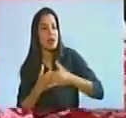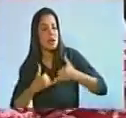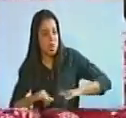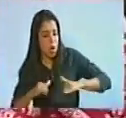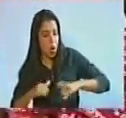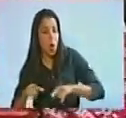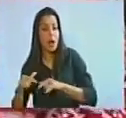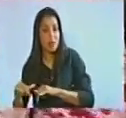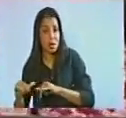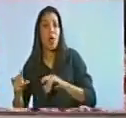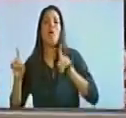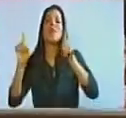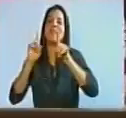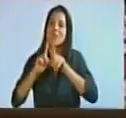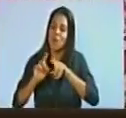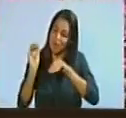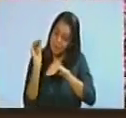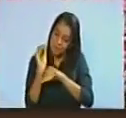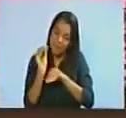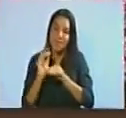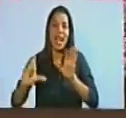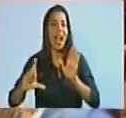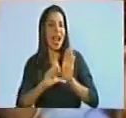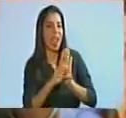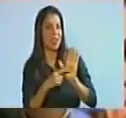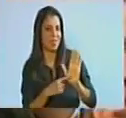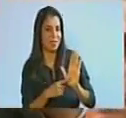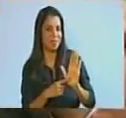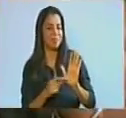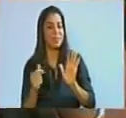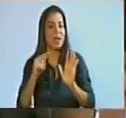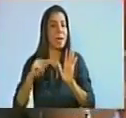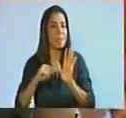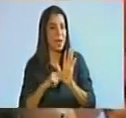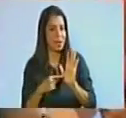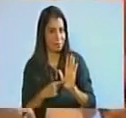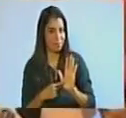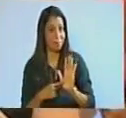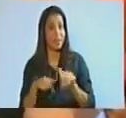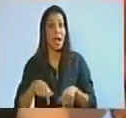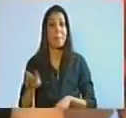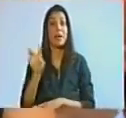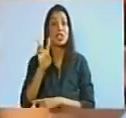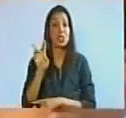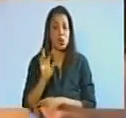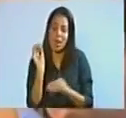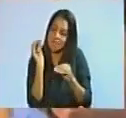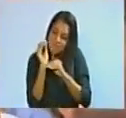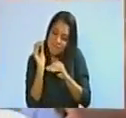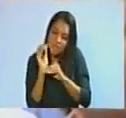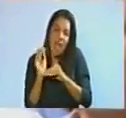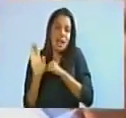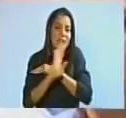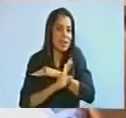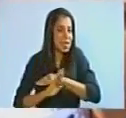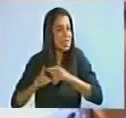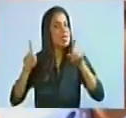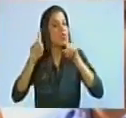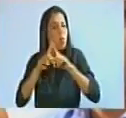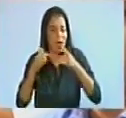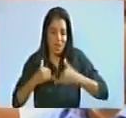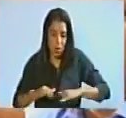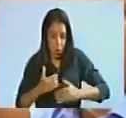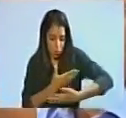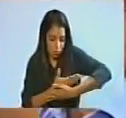hijos y de nuestras hijas, nosotros vamos a estar al servicio de esta patria. Y que cuente nuestro pueblo venezolano que